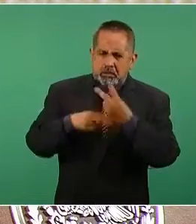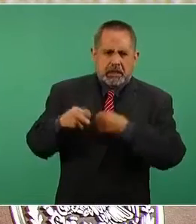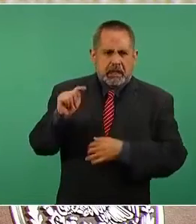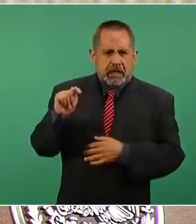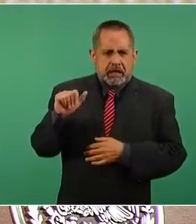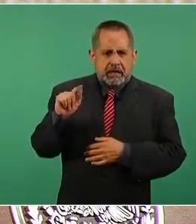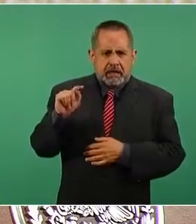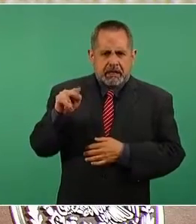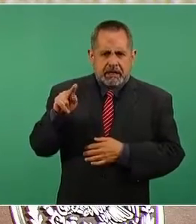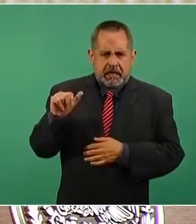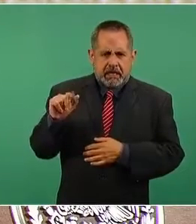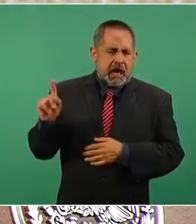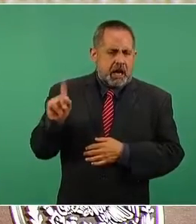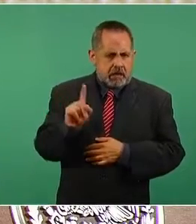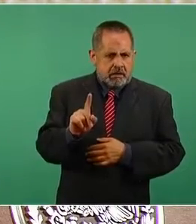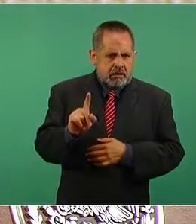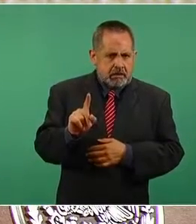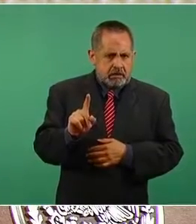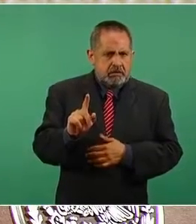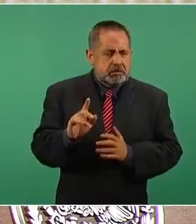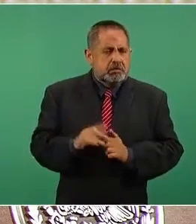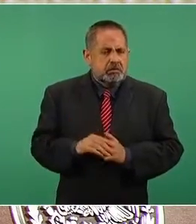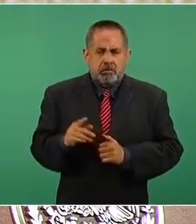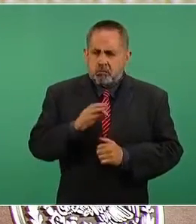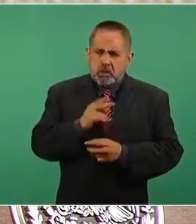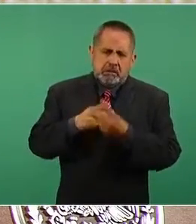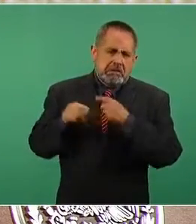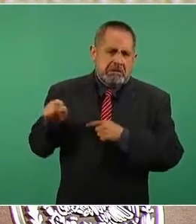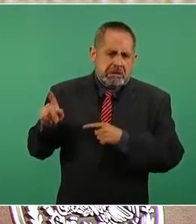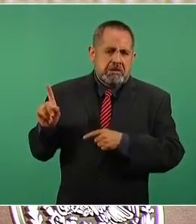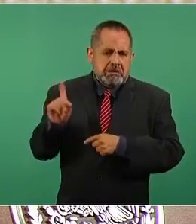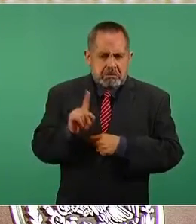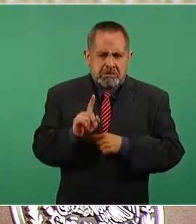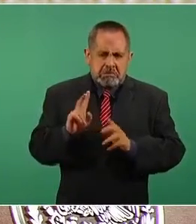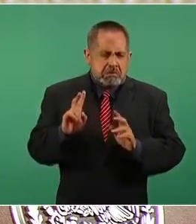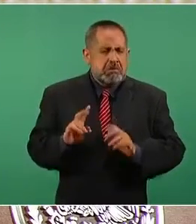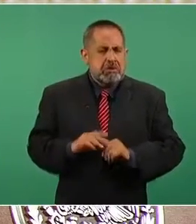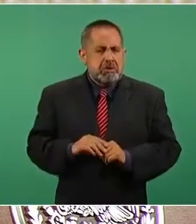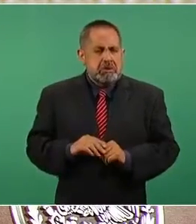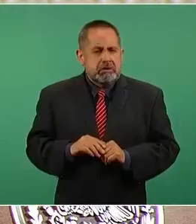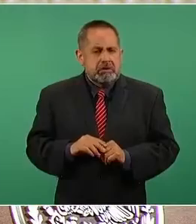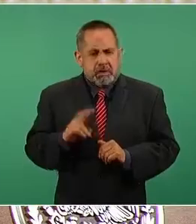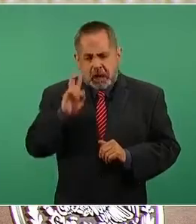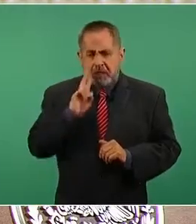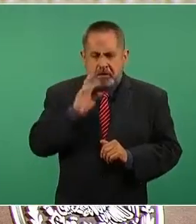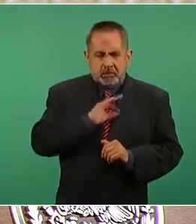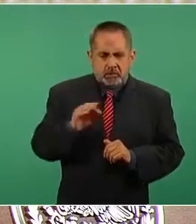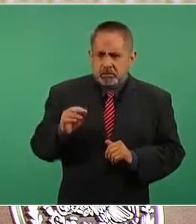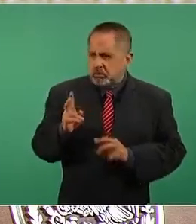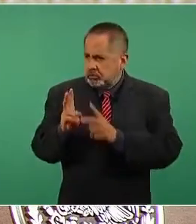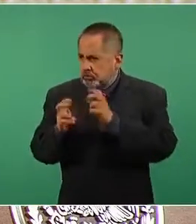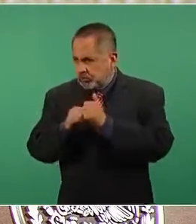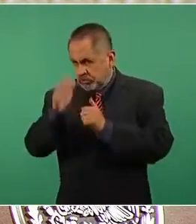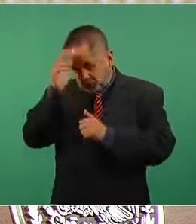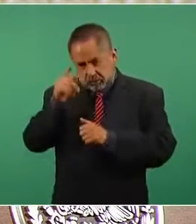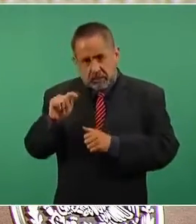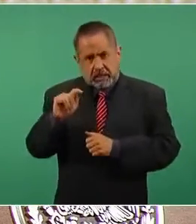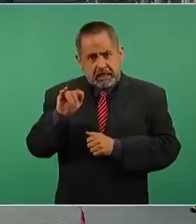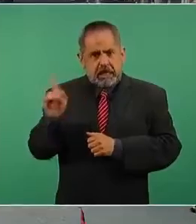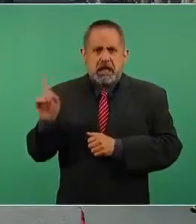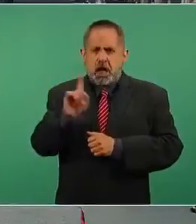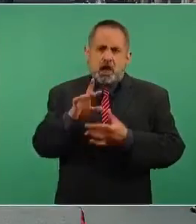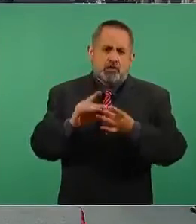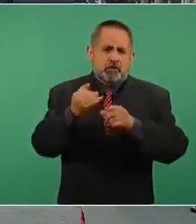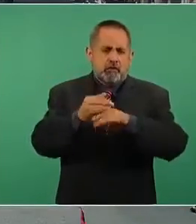venga Tatiana y puede venir él si Tatiana lo decide y les